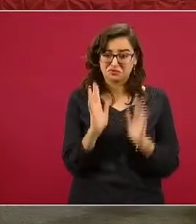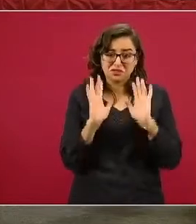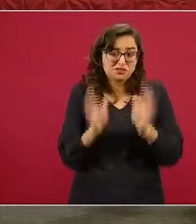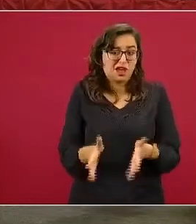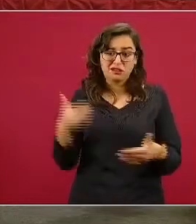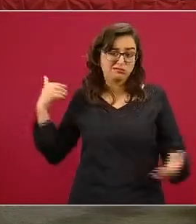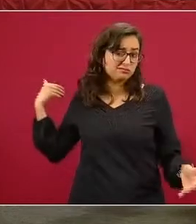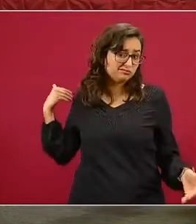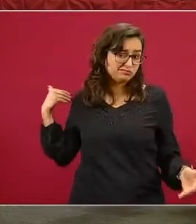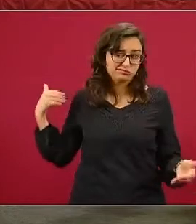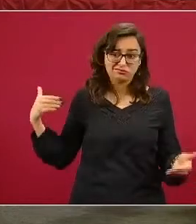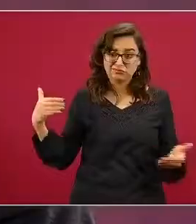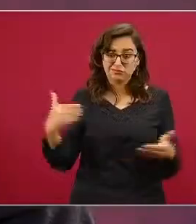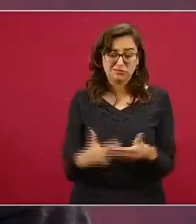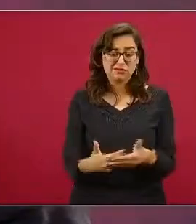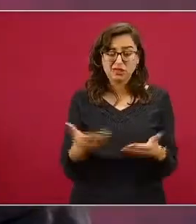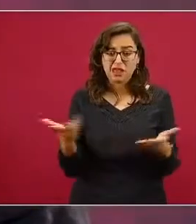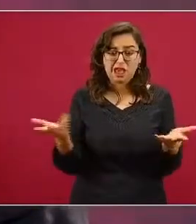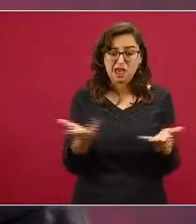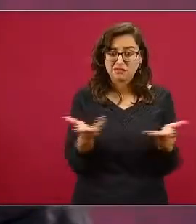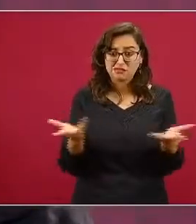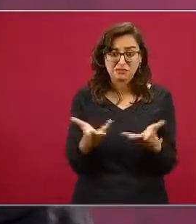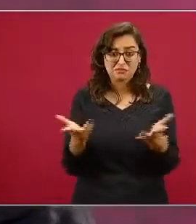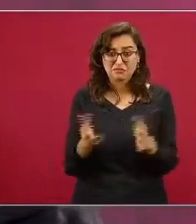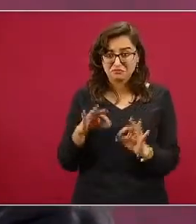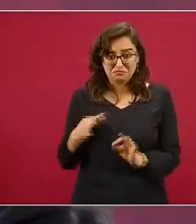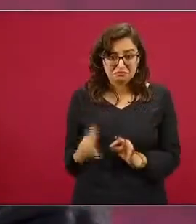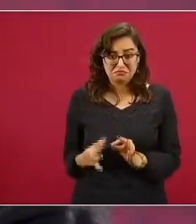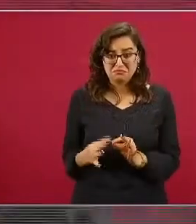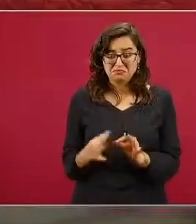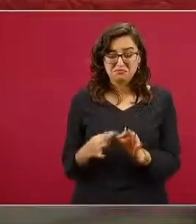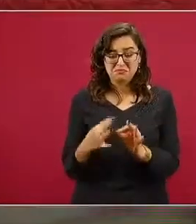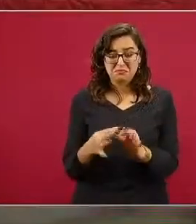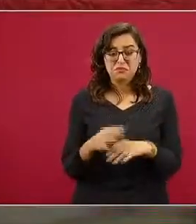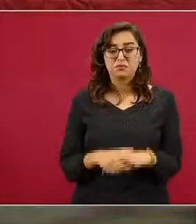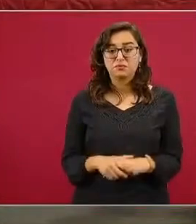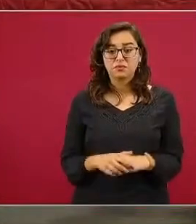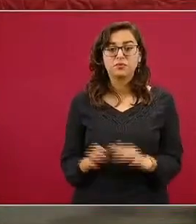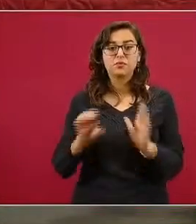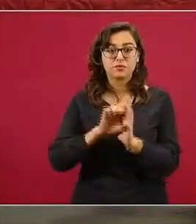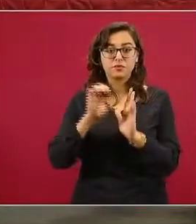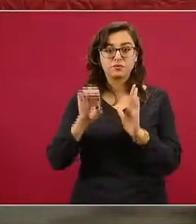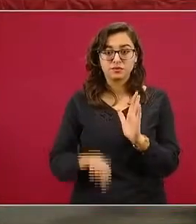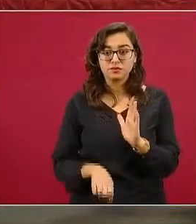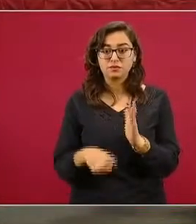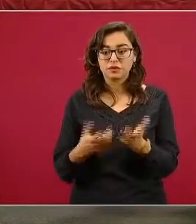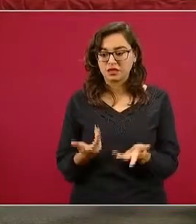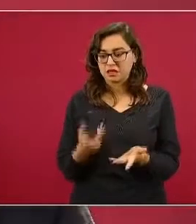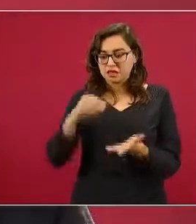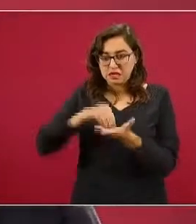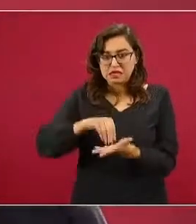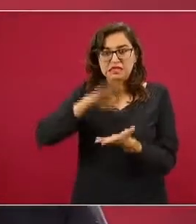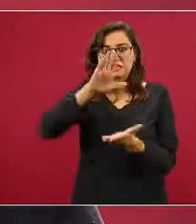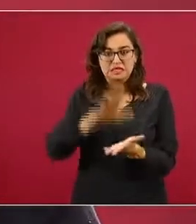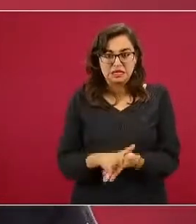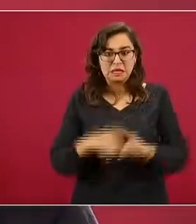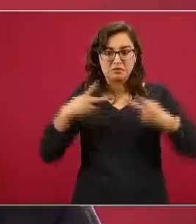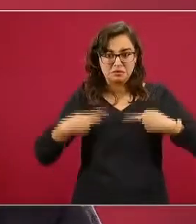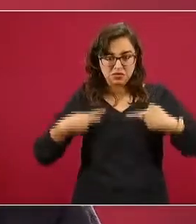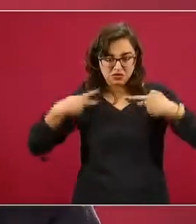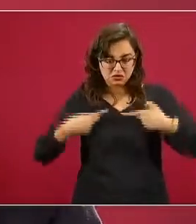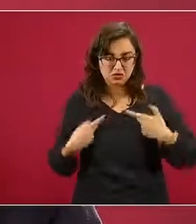ya tenemos desde el inicio. Por ejemplo, hay una que sugiere crear un registro de personas con